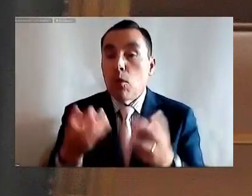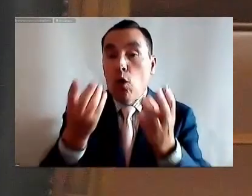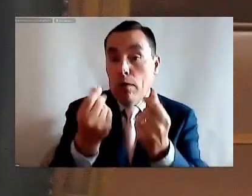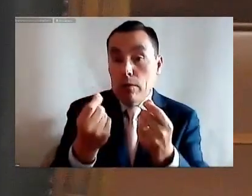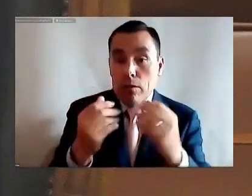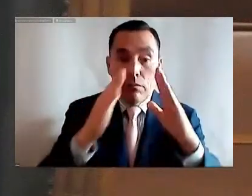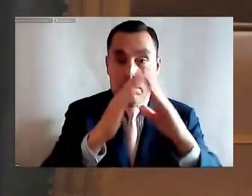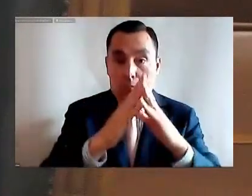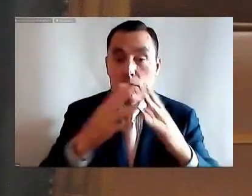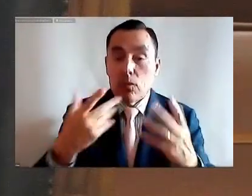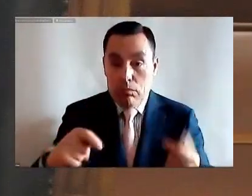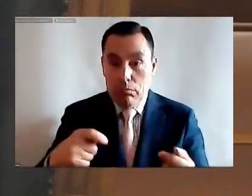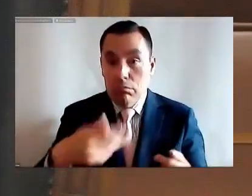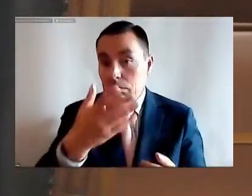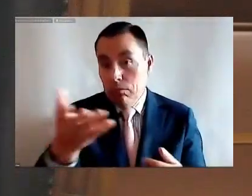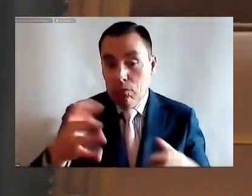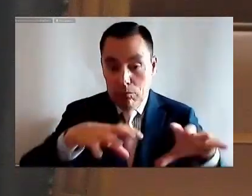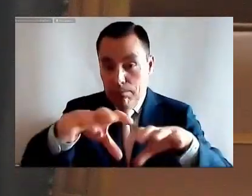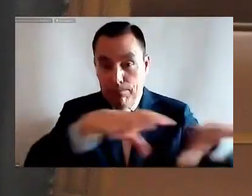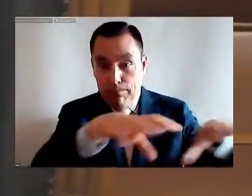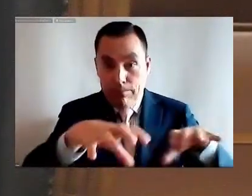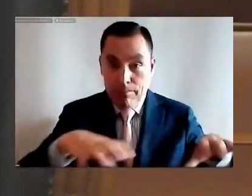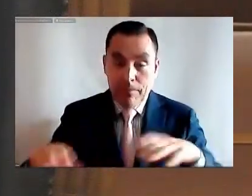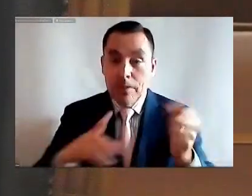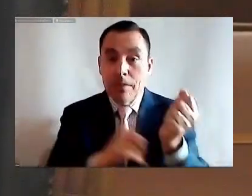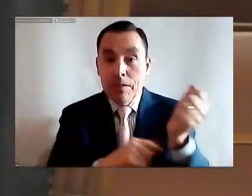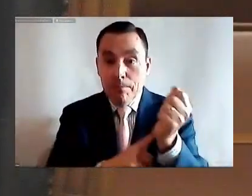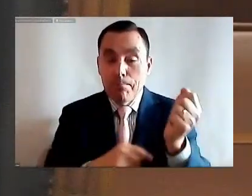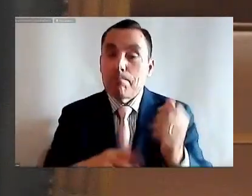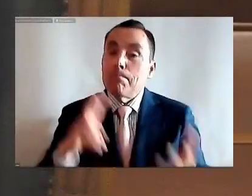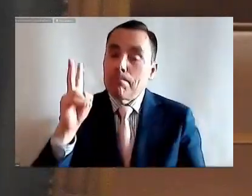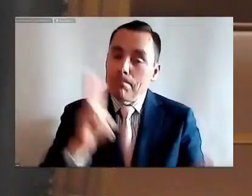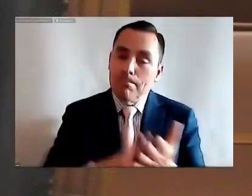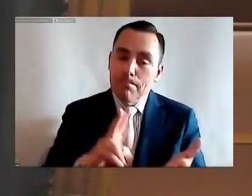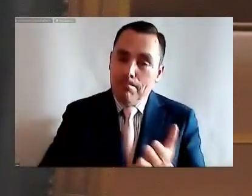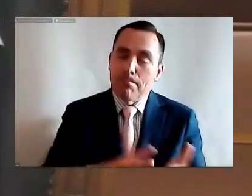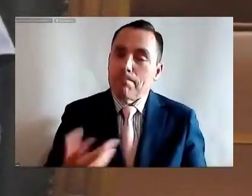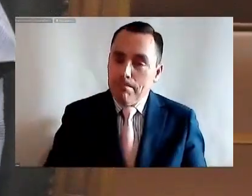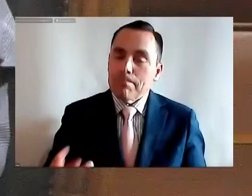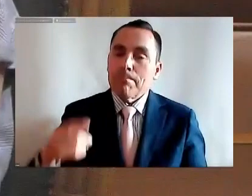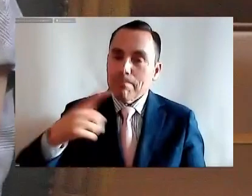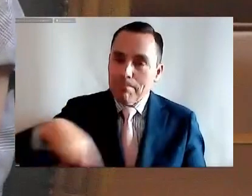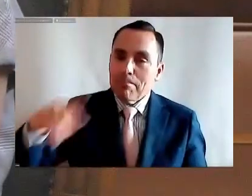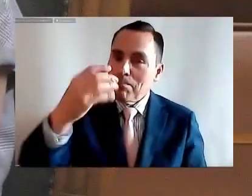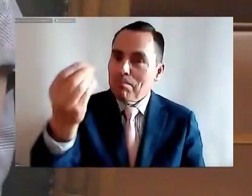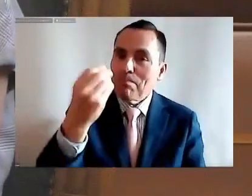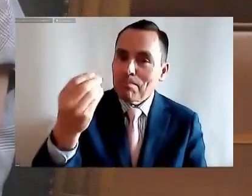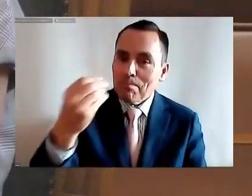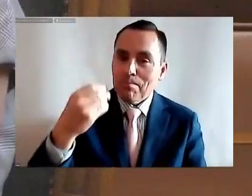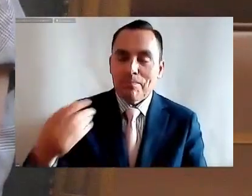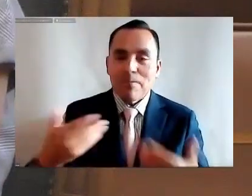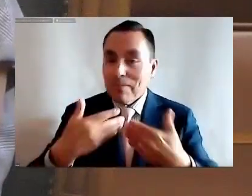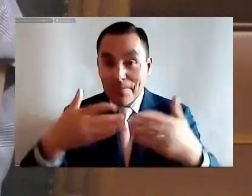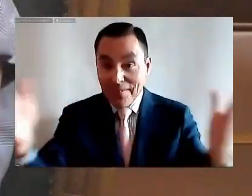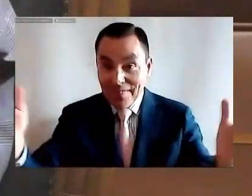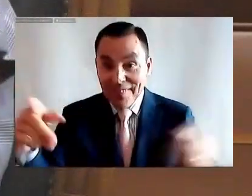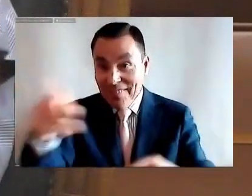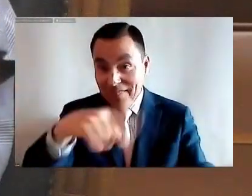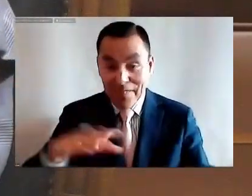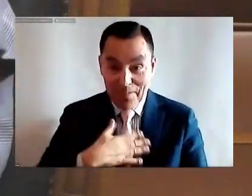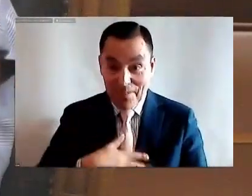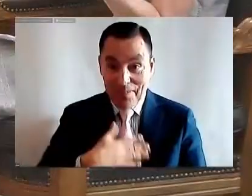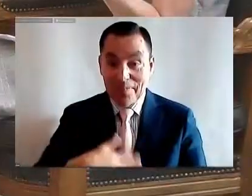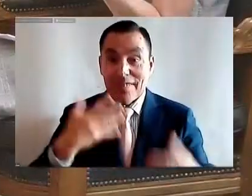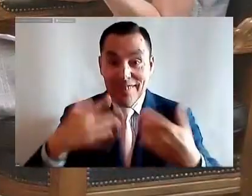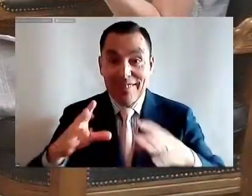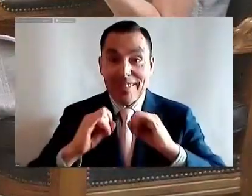yo creo que ustedes también tendrían cuestiones que decir. Entonces, la verdad es que, bueno, espero que les haya abierto el apetito cuando tengan este informe